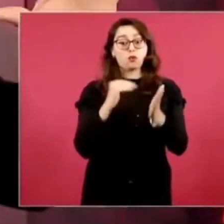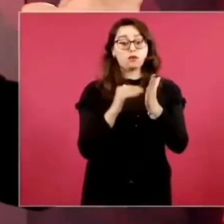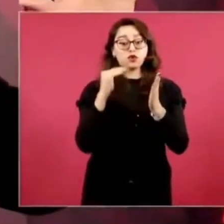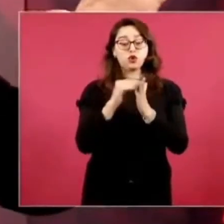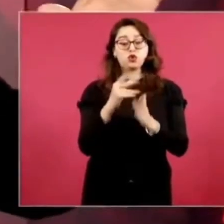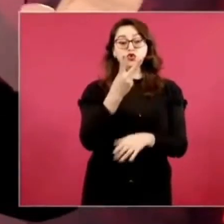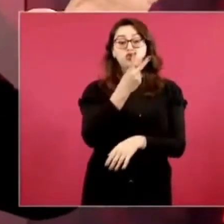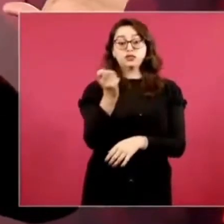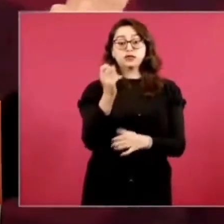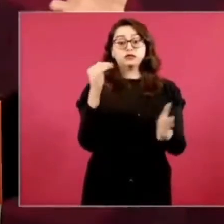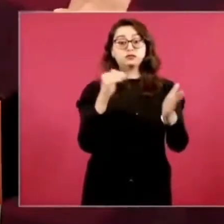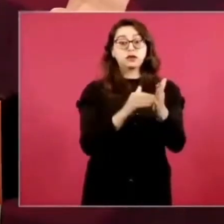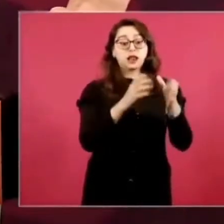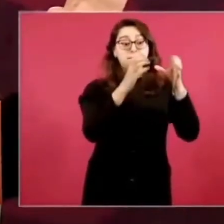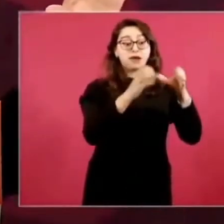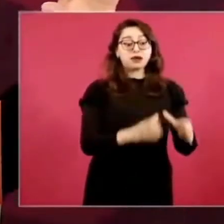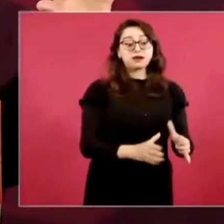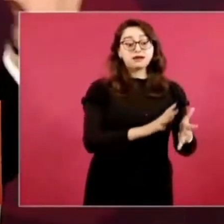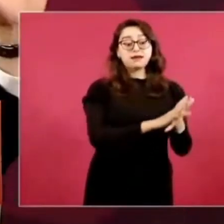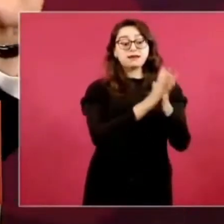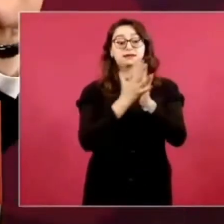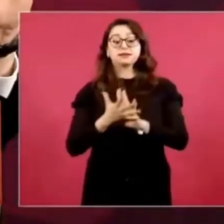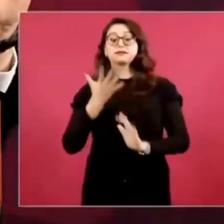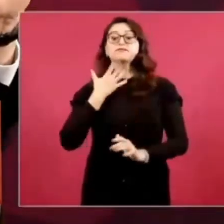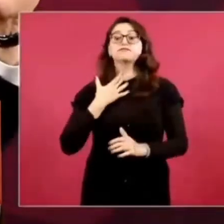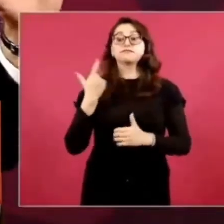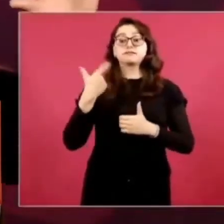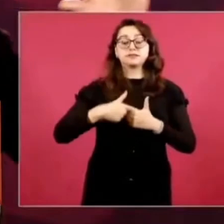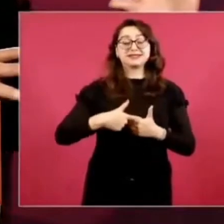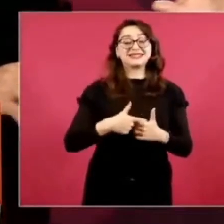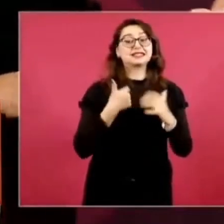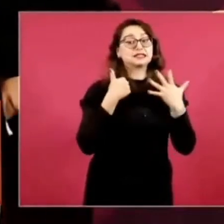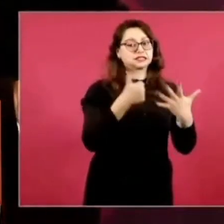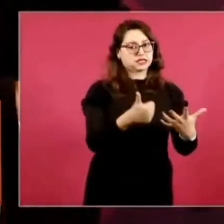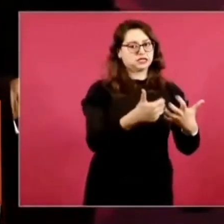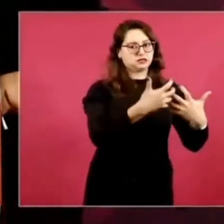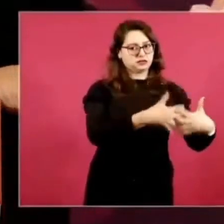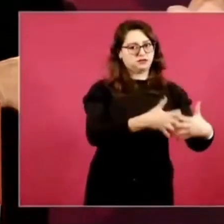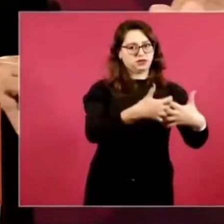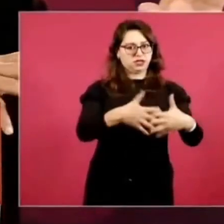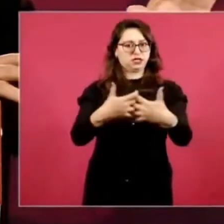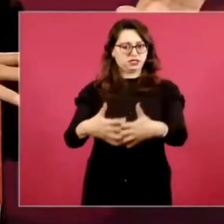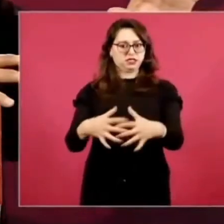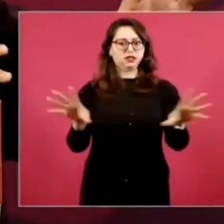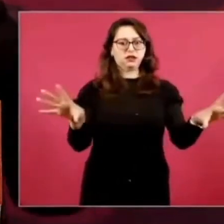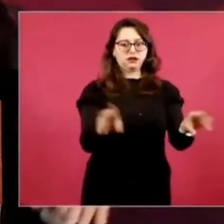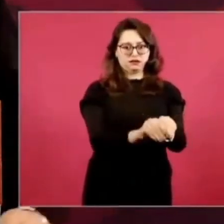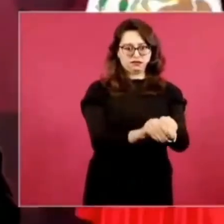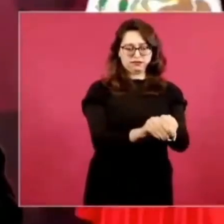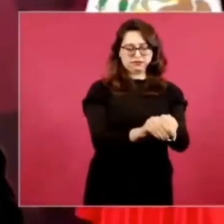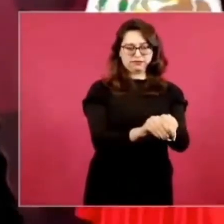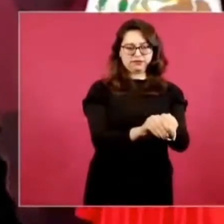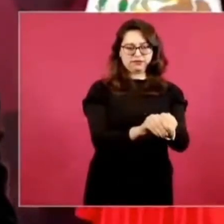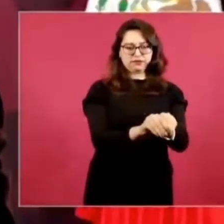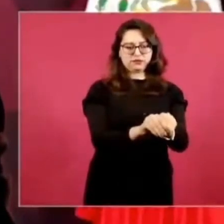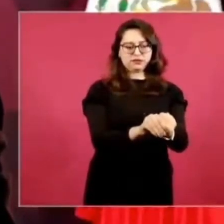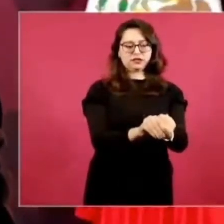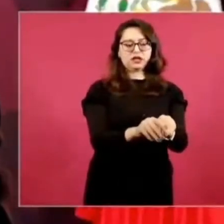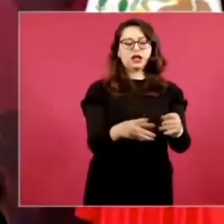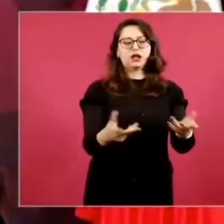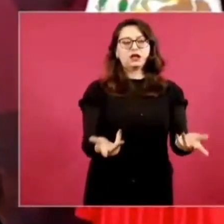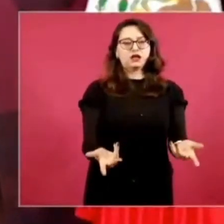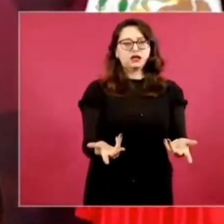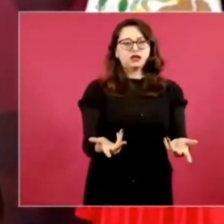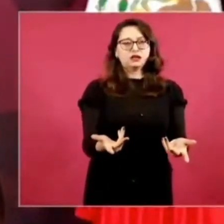en las 6. Luego tenemos para llegar a